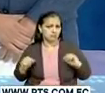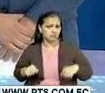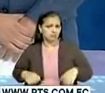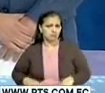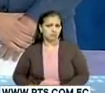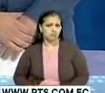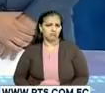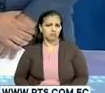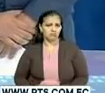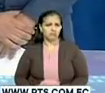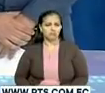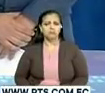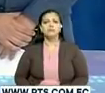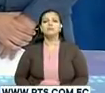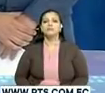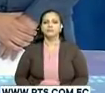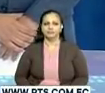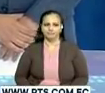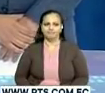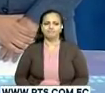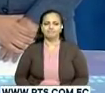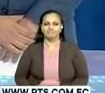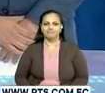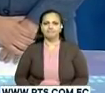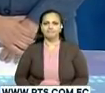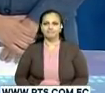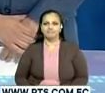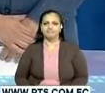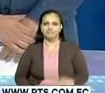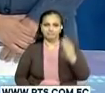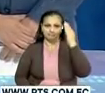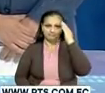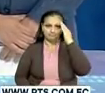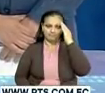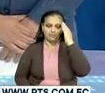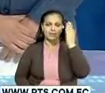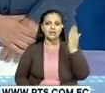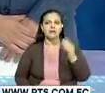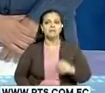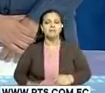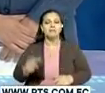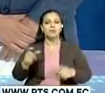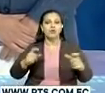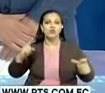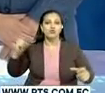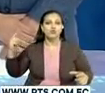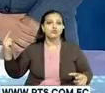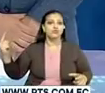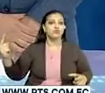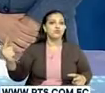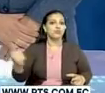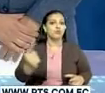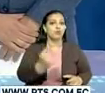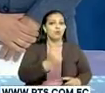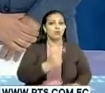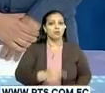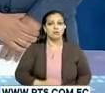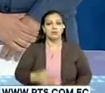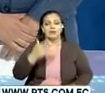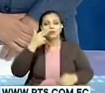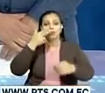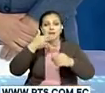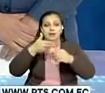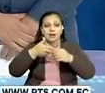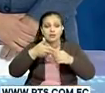qué? Porque hay una obligación, mi querido José Luis. Es obligación, gasolineras y todo